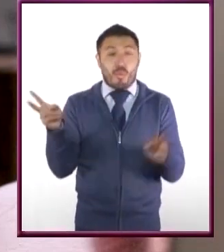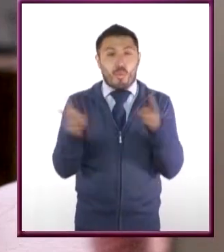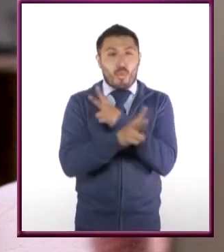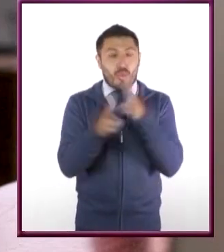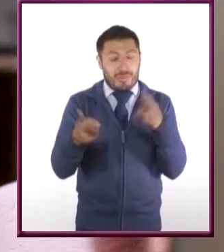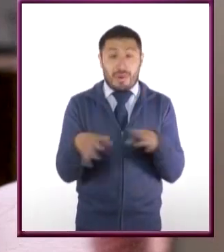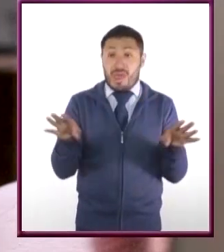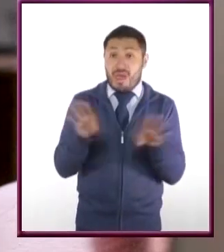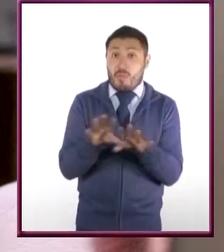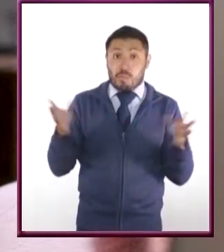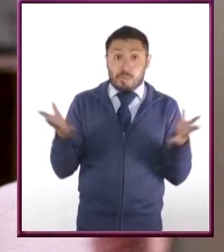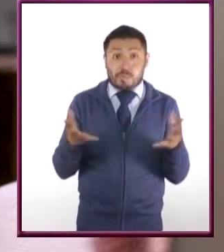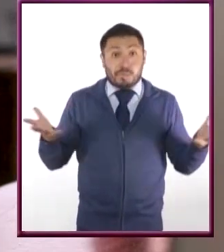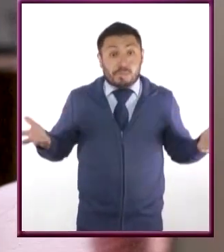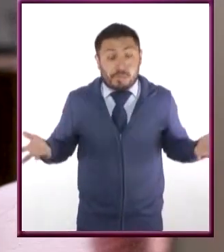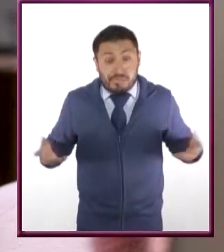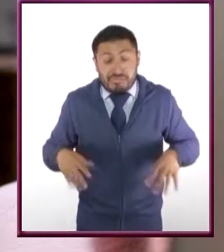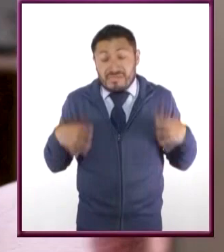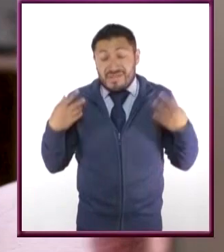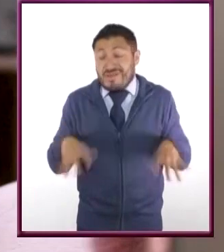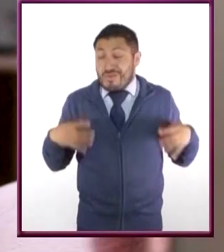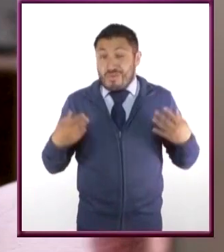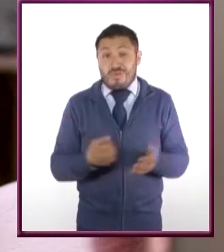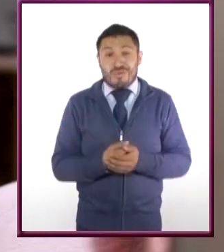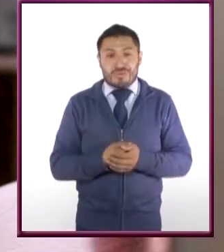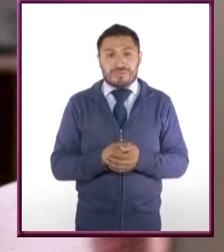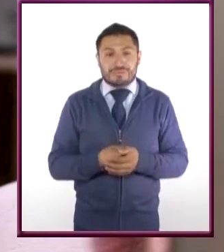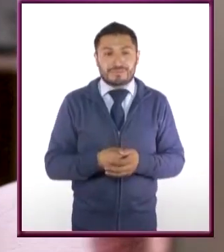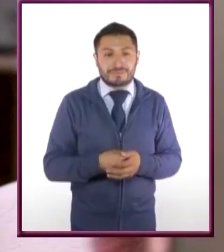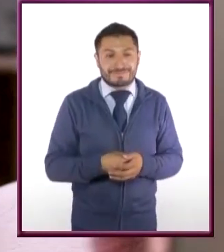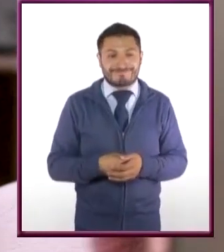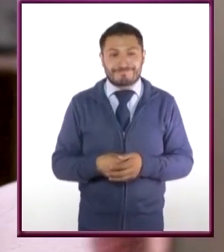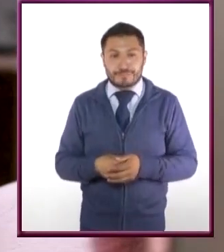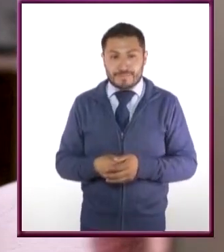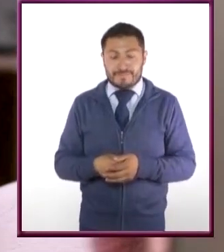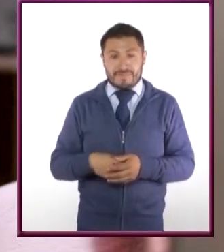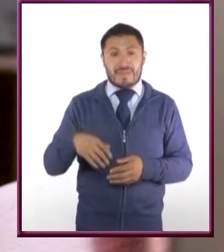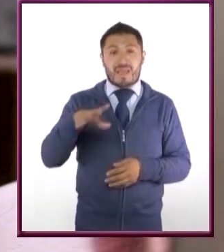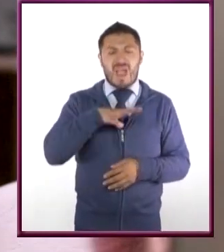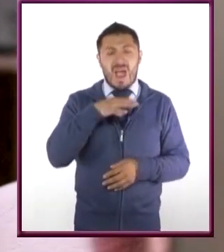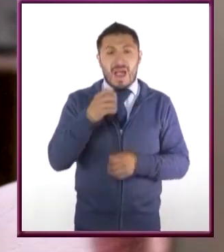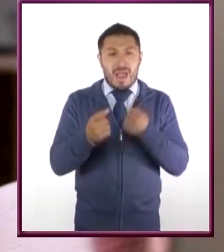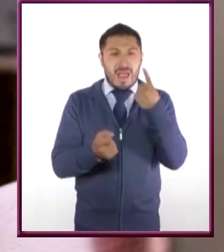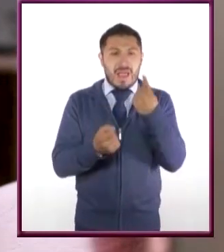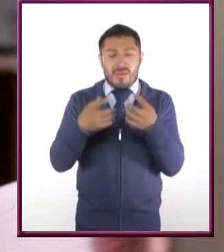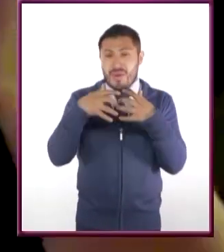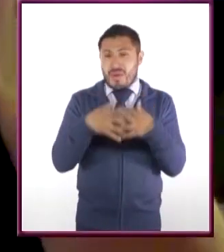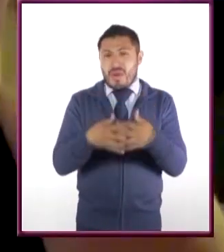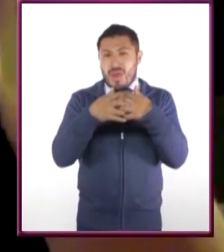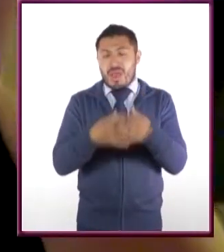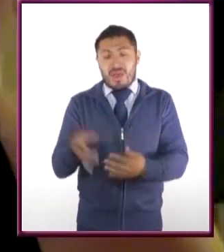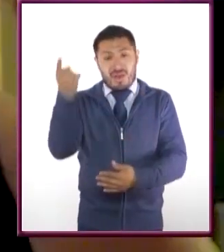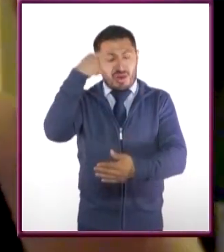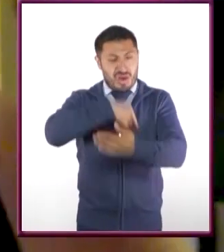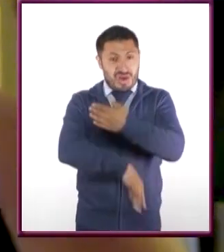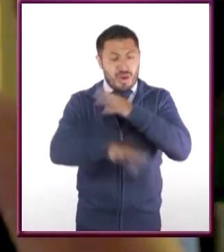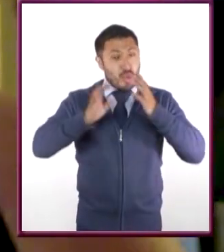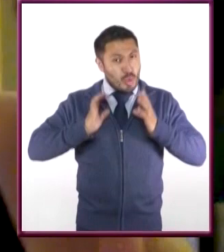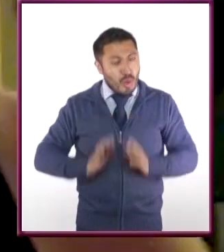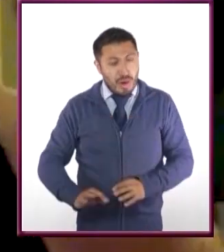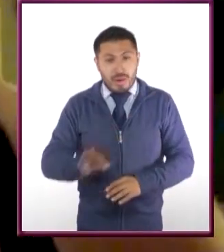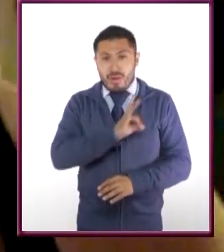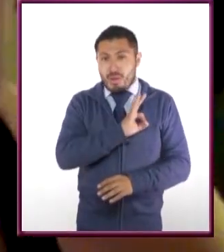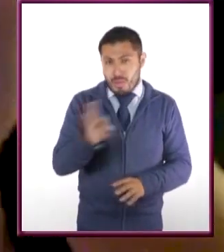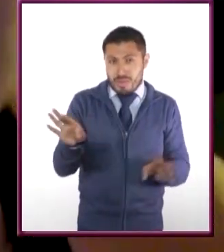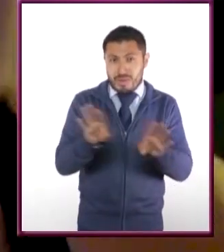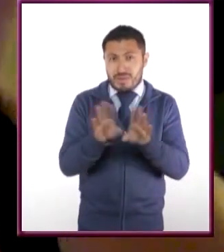pregunta cómo lo hace. Exacto, ¿cómo logran esto? Pues hay mecanismos adaptativos. Ellas pueden